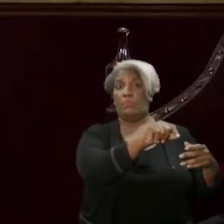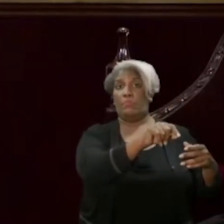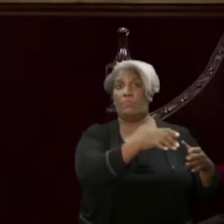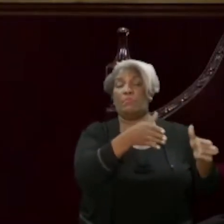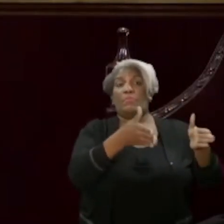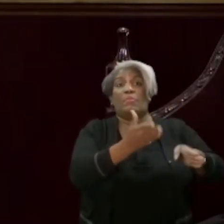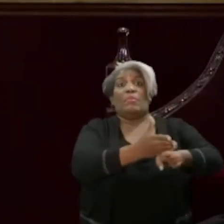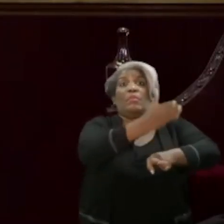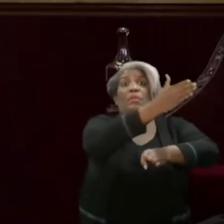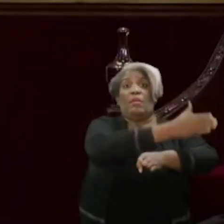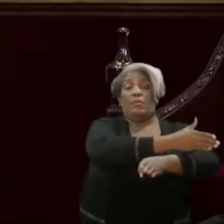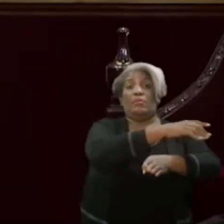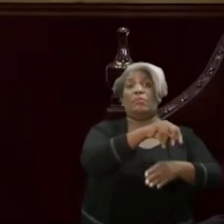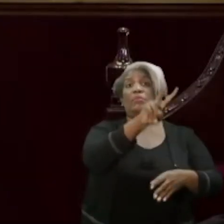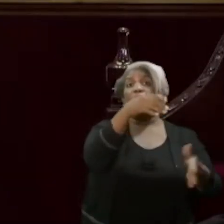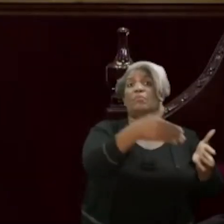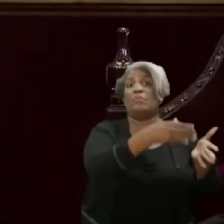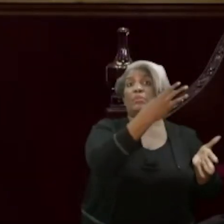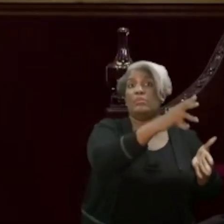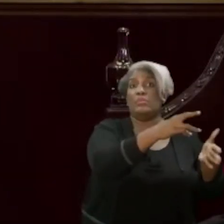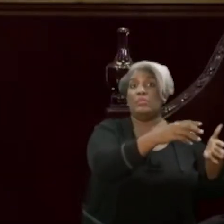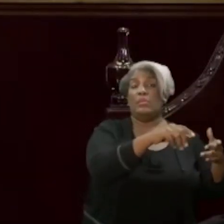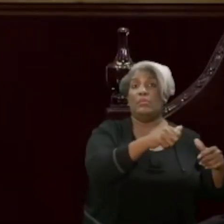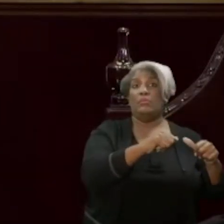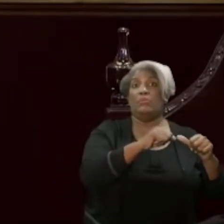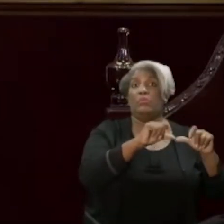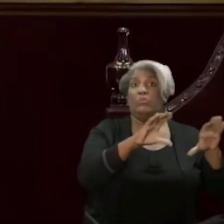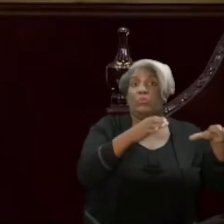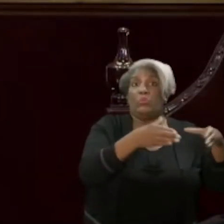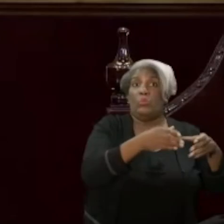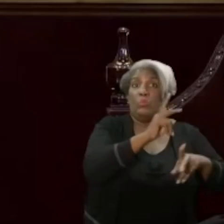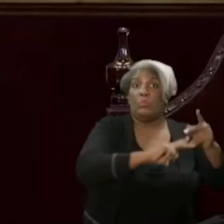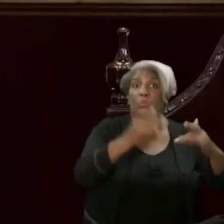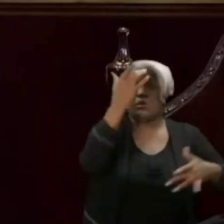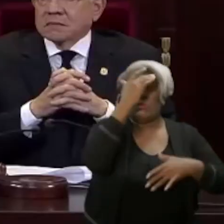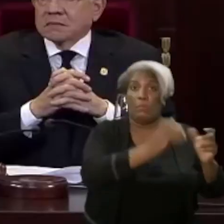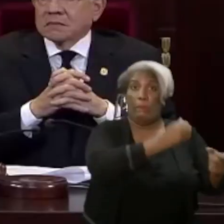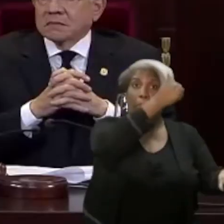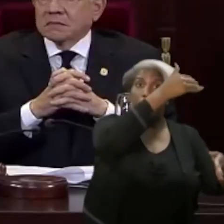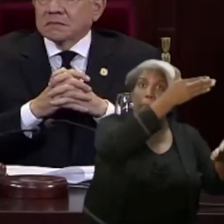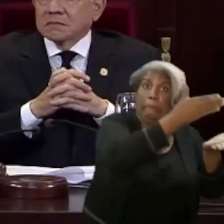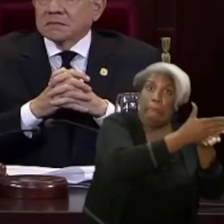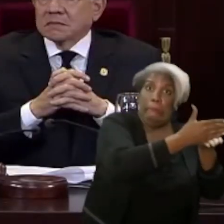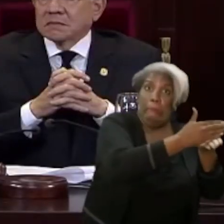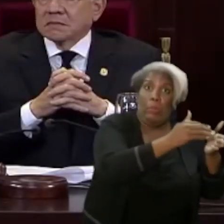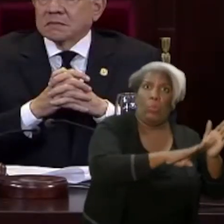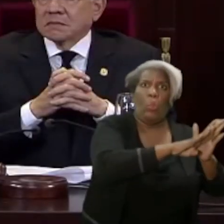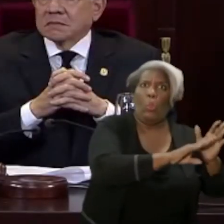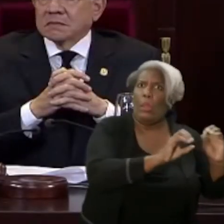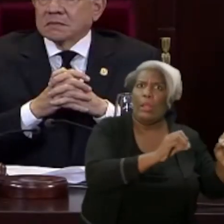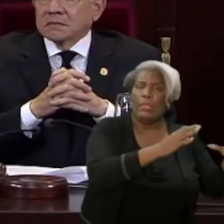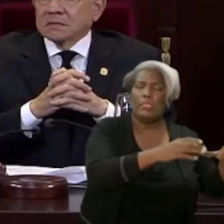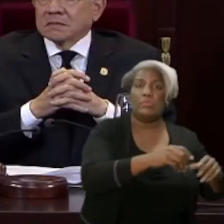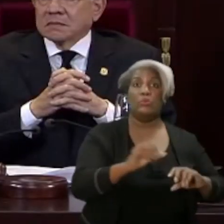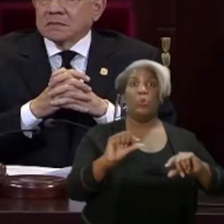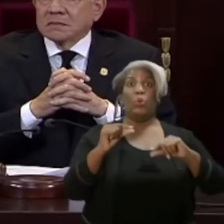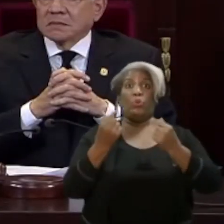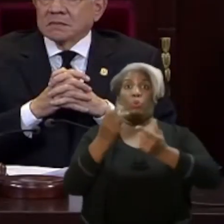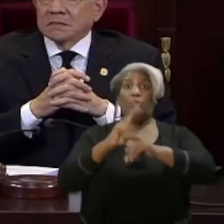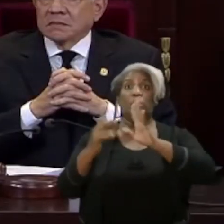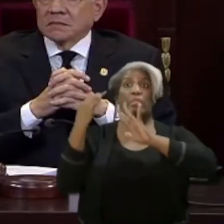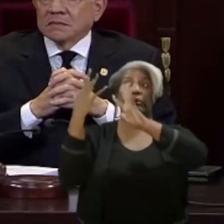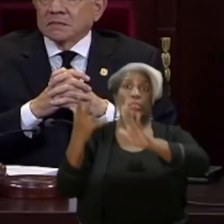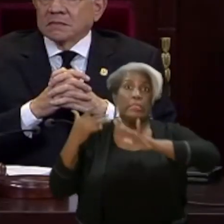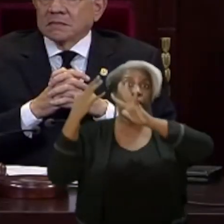la cantidad de pacientes estuvo congelada, por lo que se generó una acumulación de personas por entrar que tuvo que